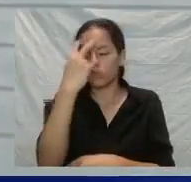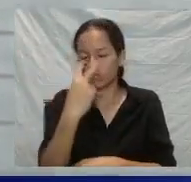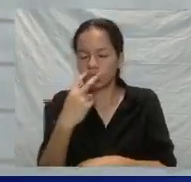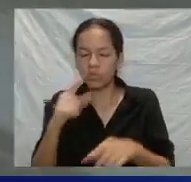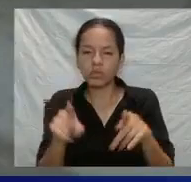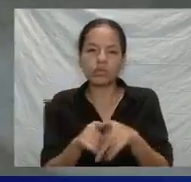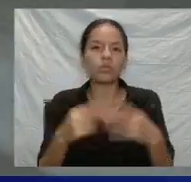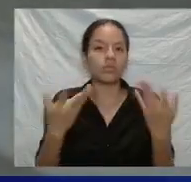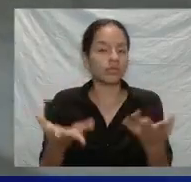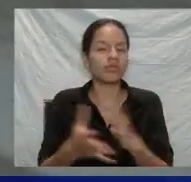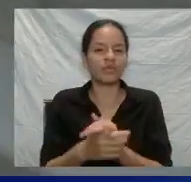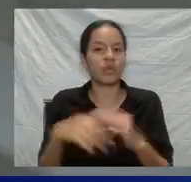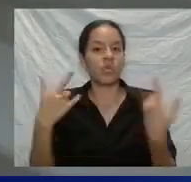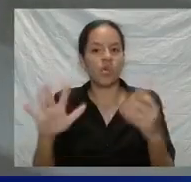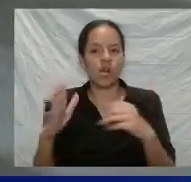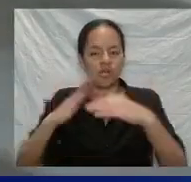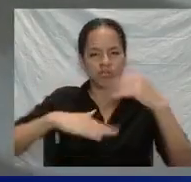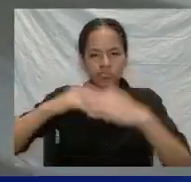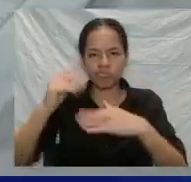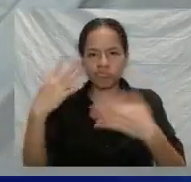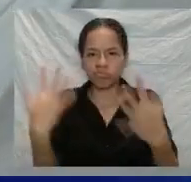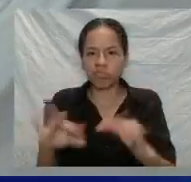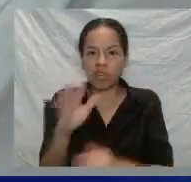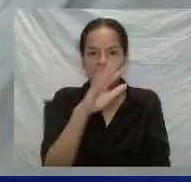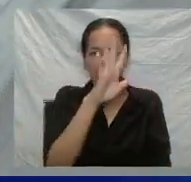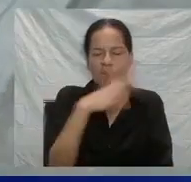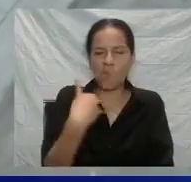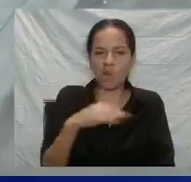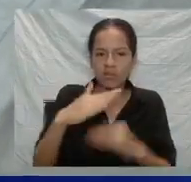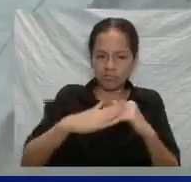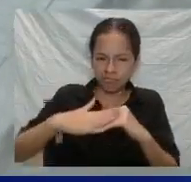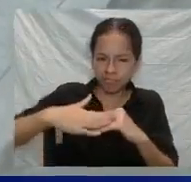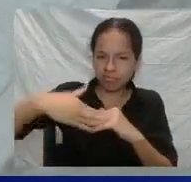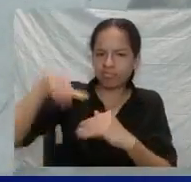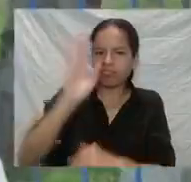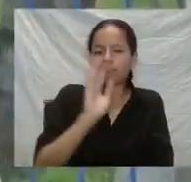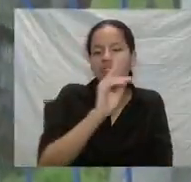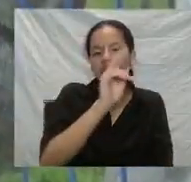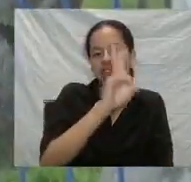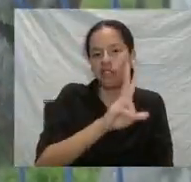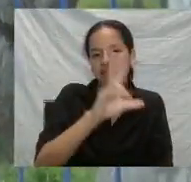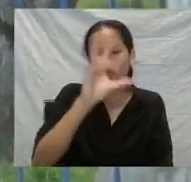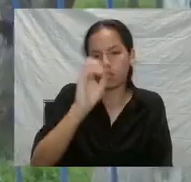culminada más de 30.000 vecinos de la zona podrán transitar de manera segura